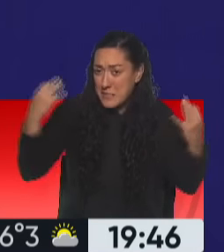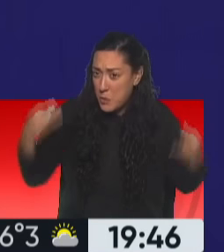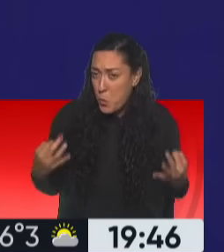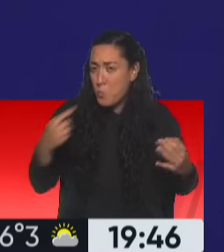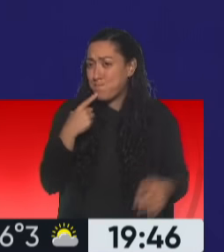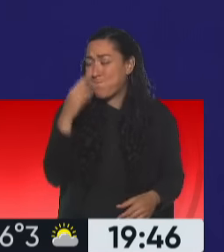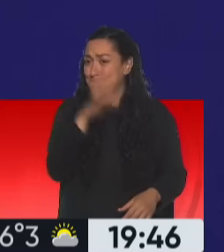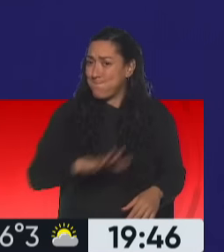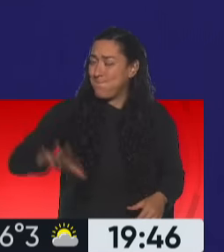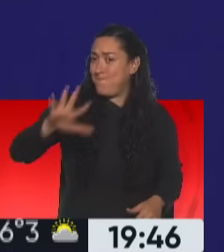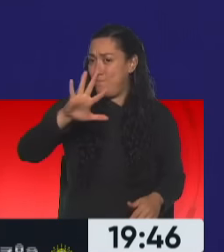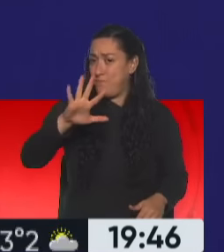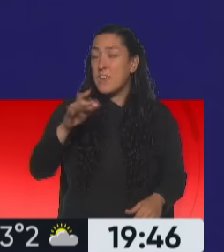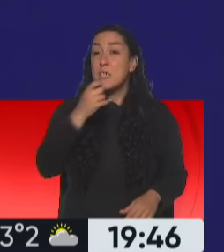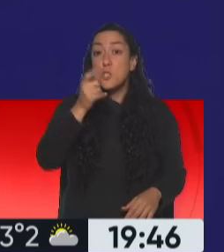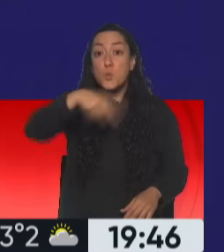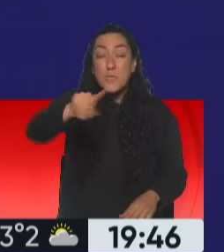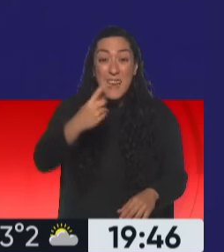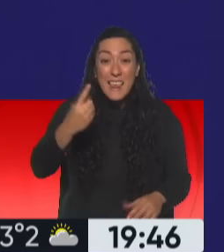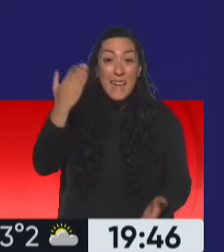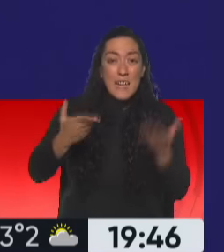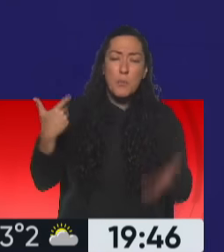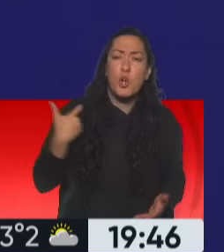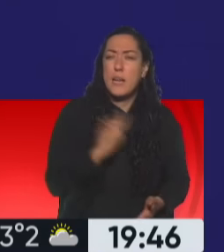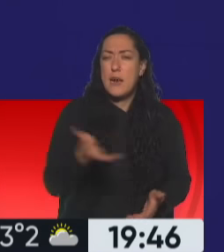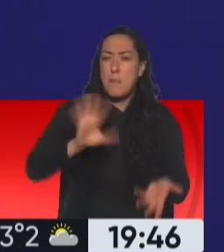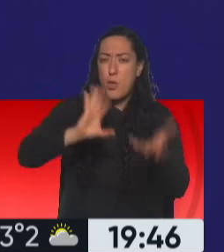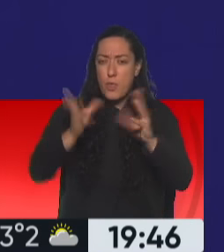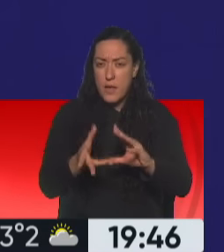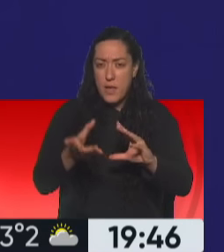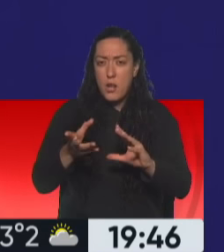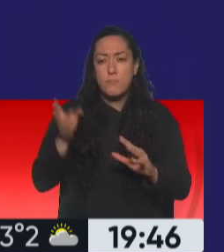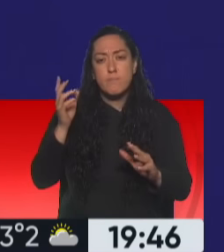ustedes toman un modelo de equilibrio general,